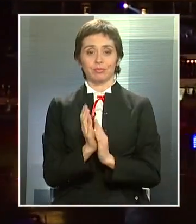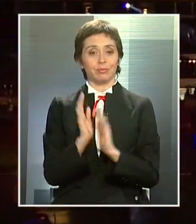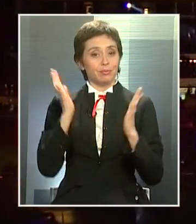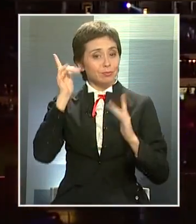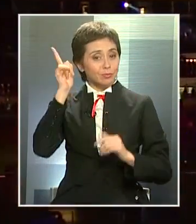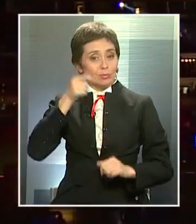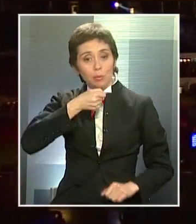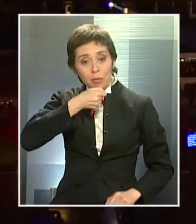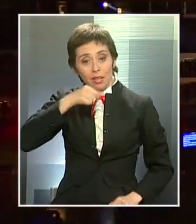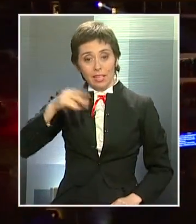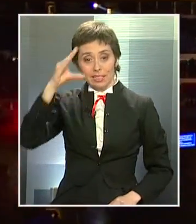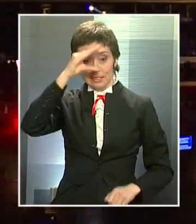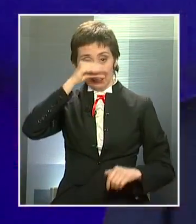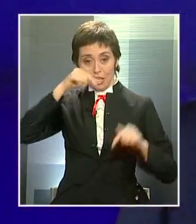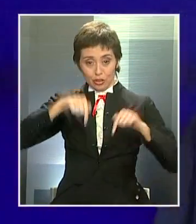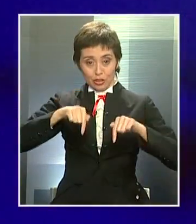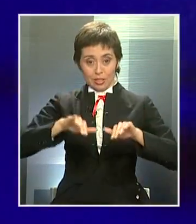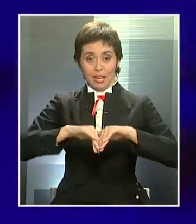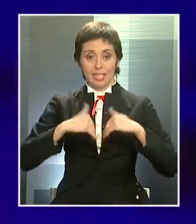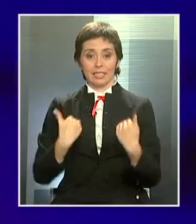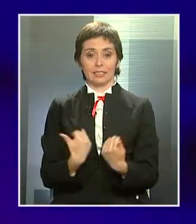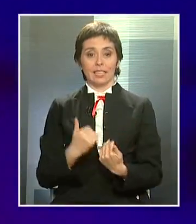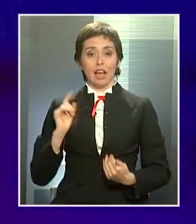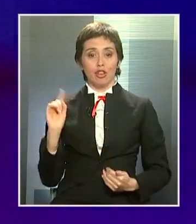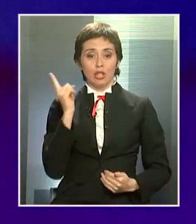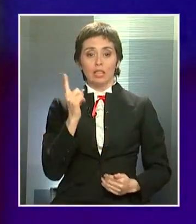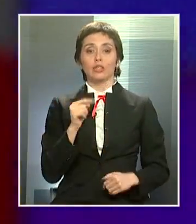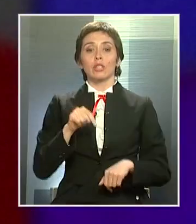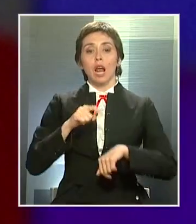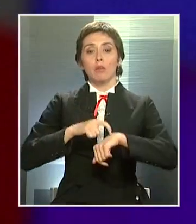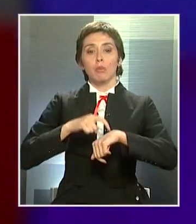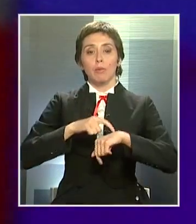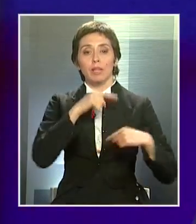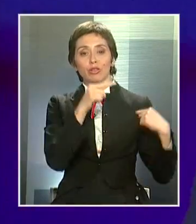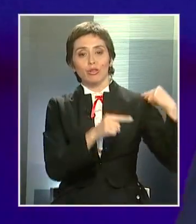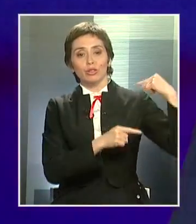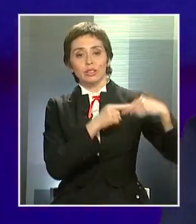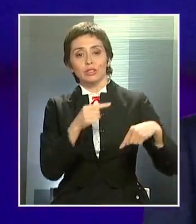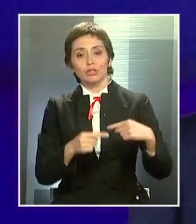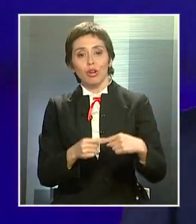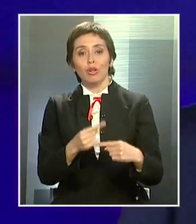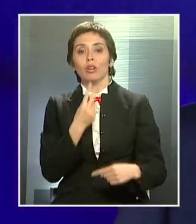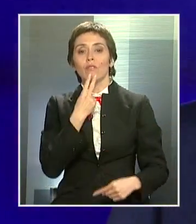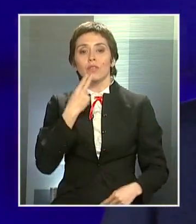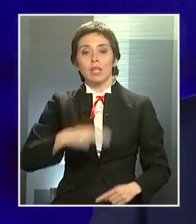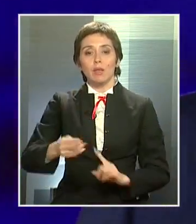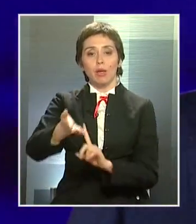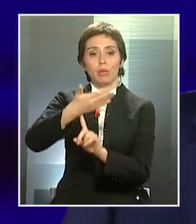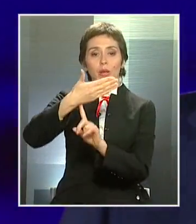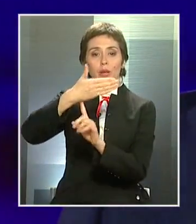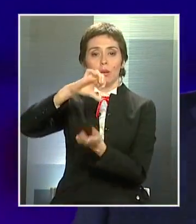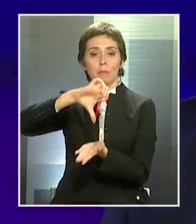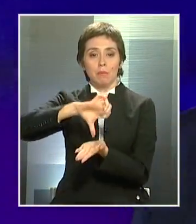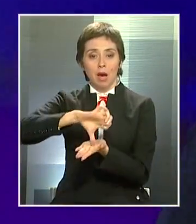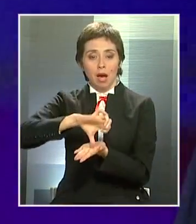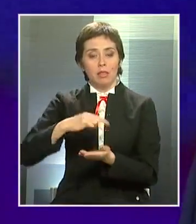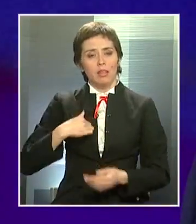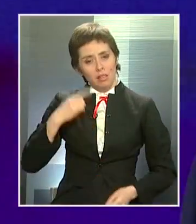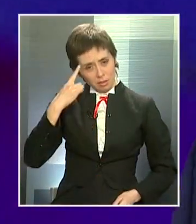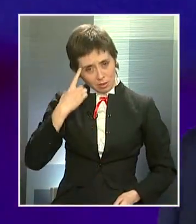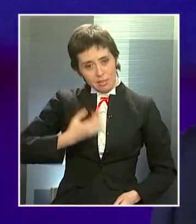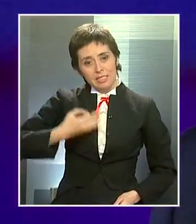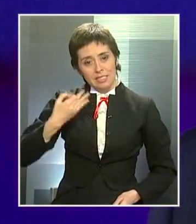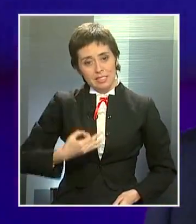Esta noche en este Estadio Nacional estamos viviendo un momento histórico de la vida de nuestra patria y estoy